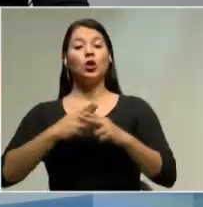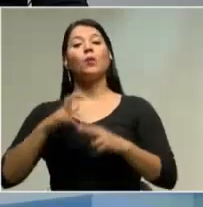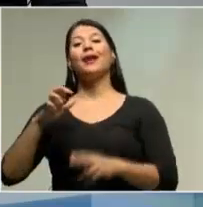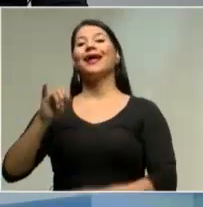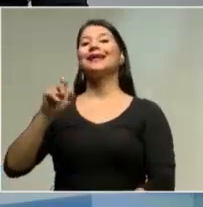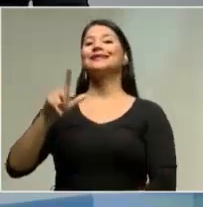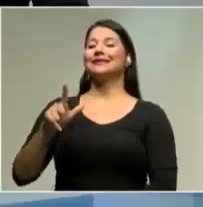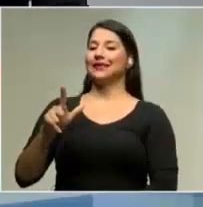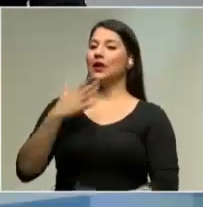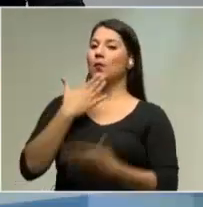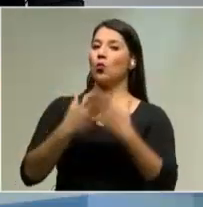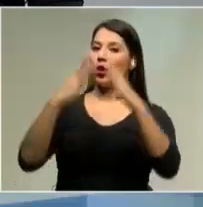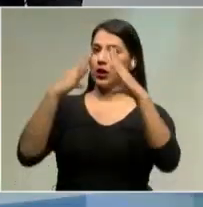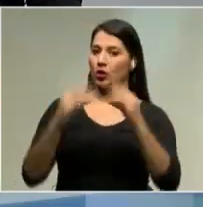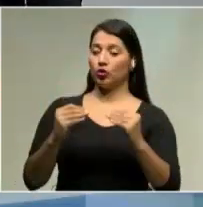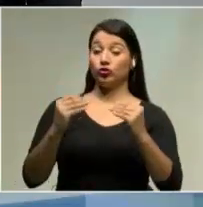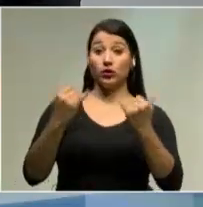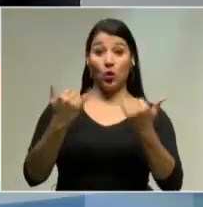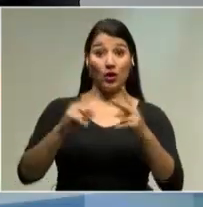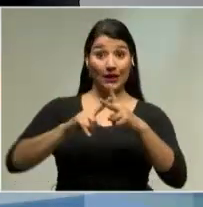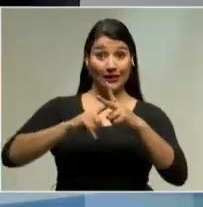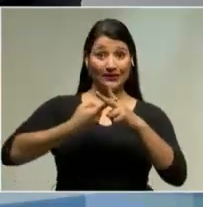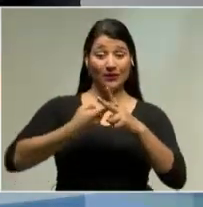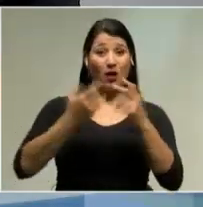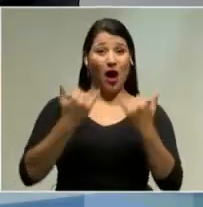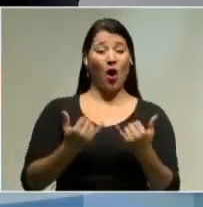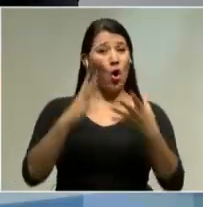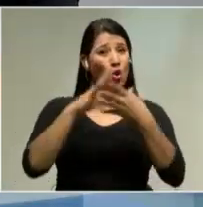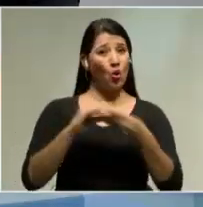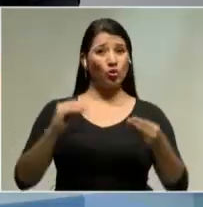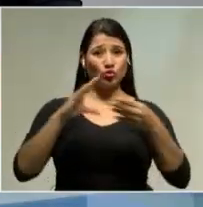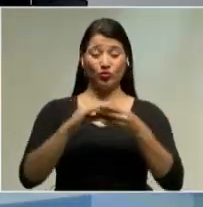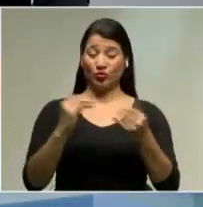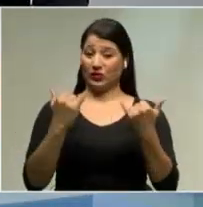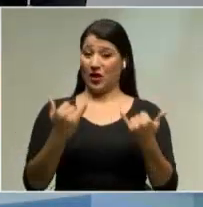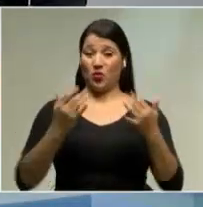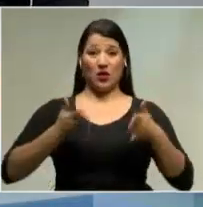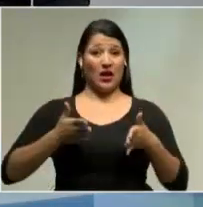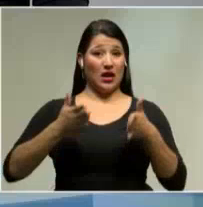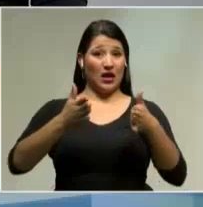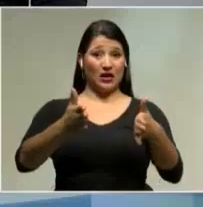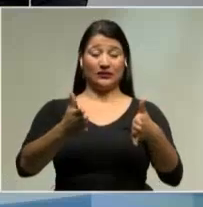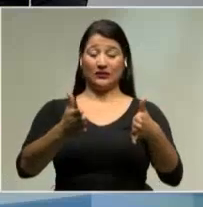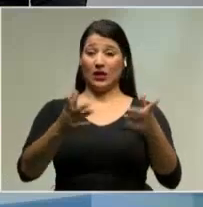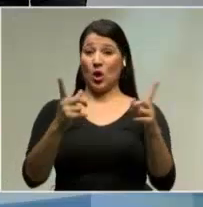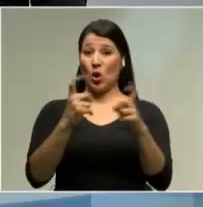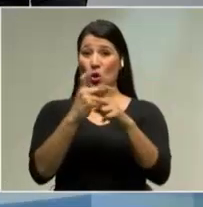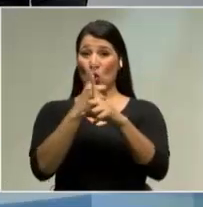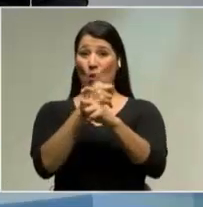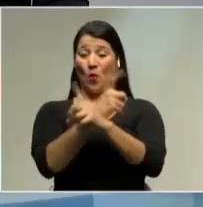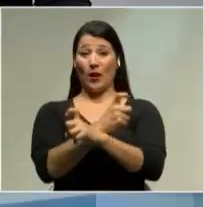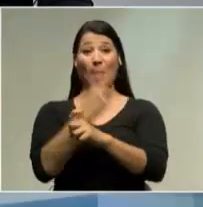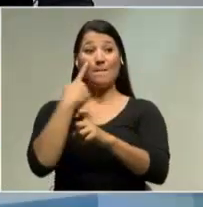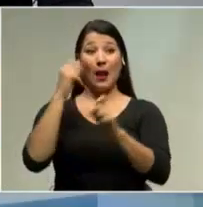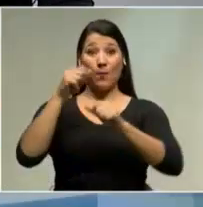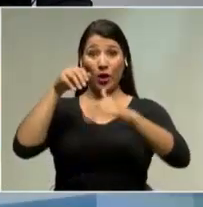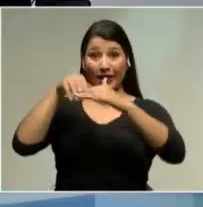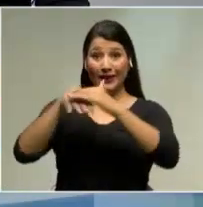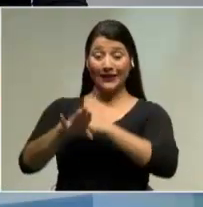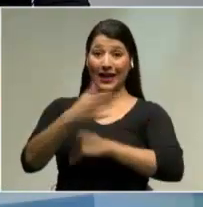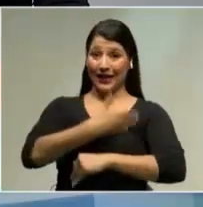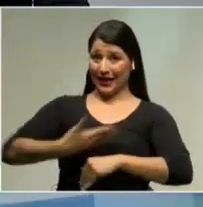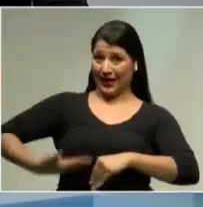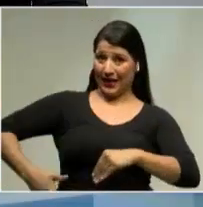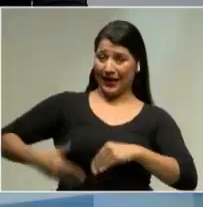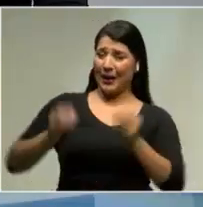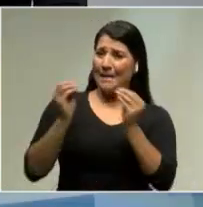noches. Iniciamos esta edición contándoles que hay condiciones complicadas a esta hora en el ingreso de la provincia de Heredia,